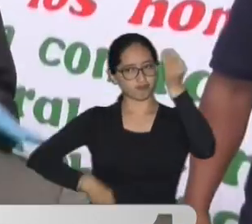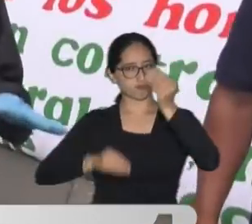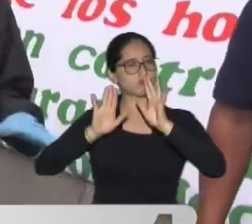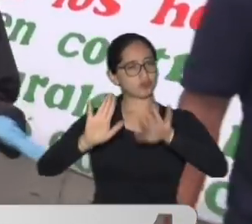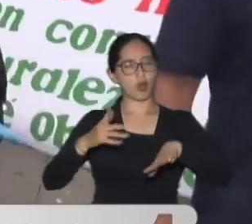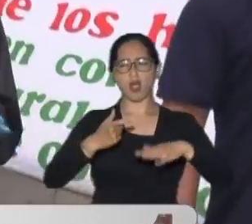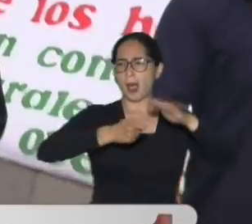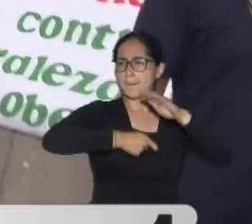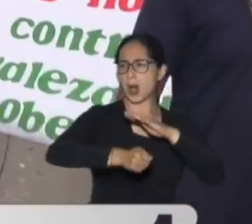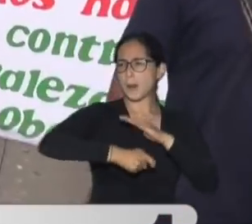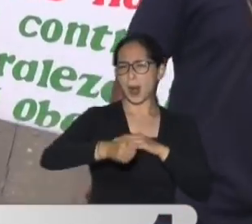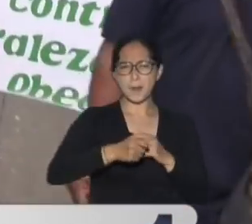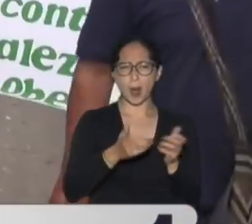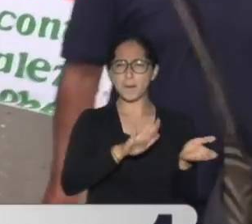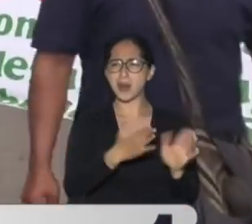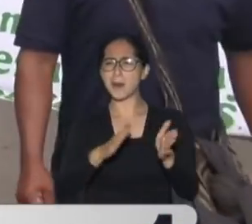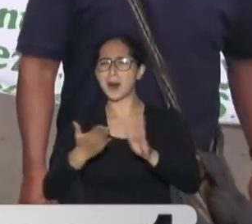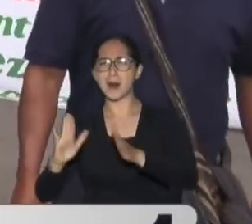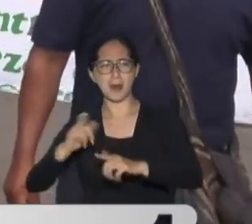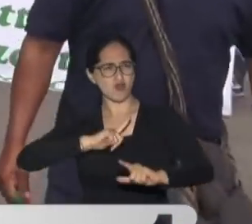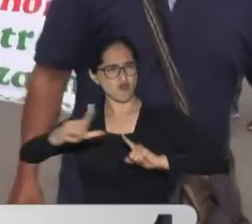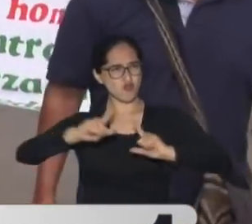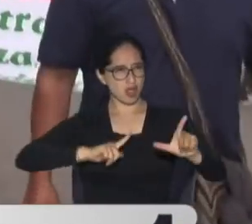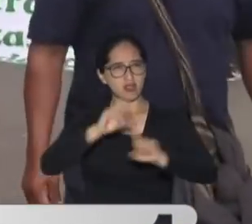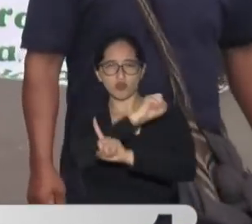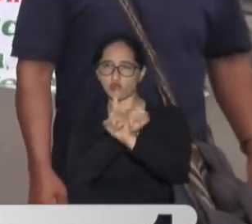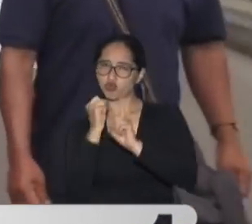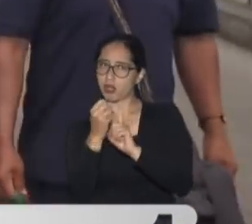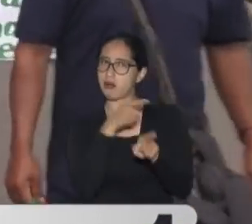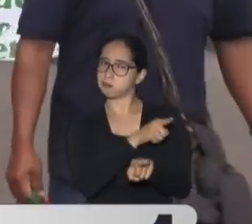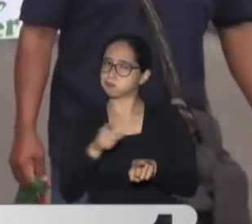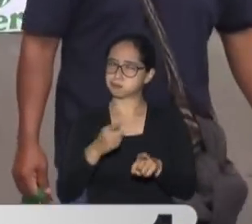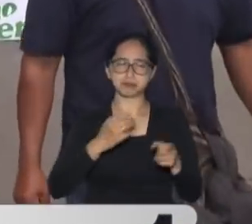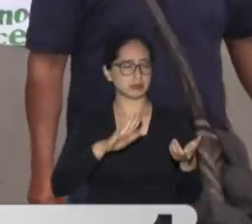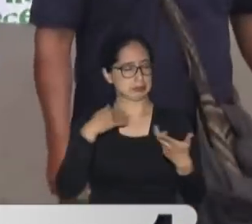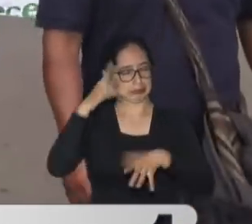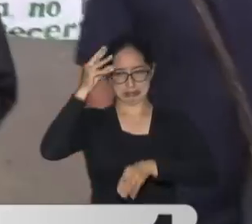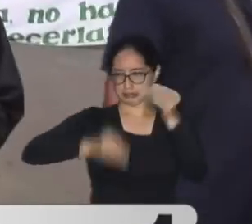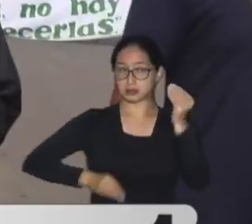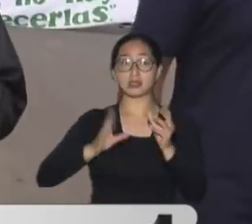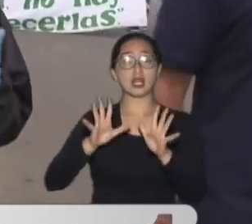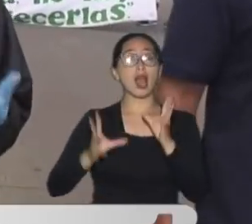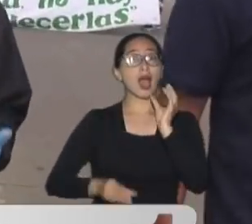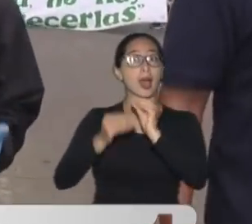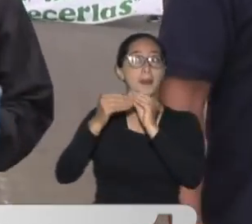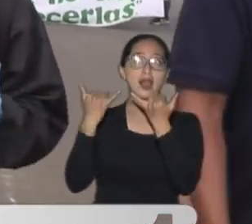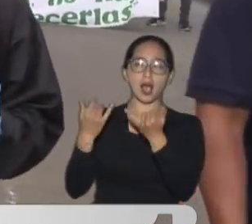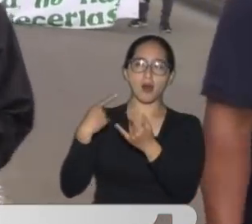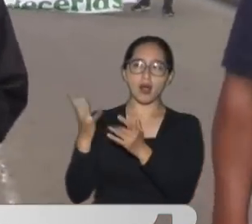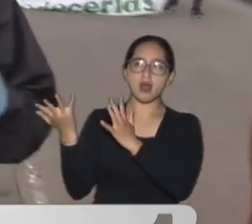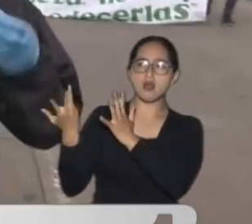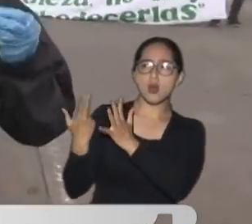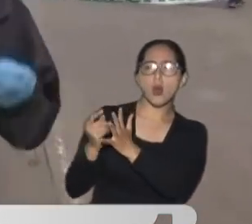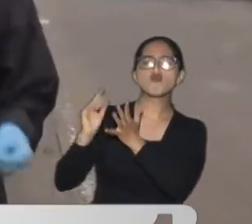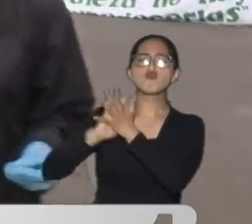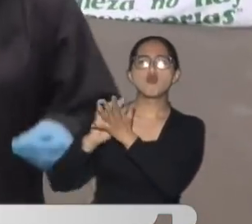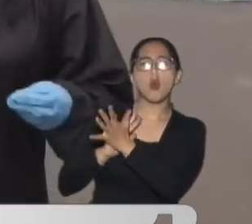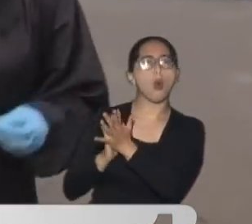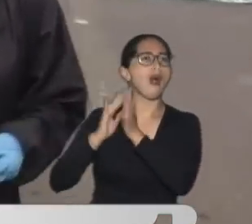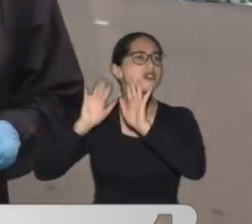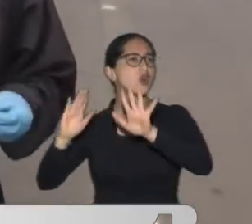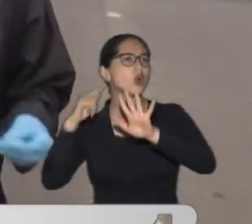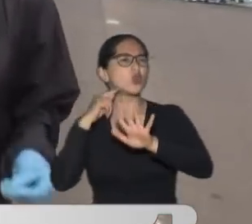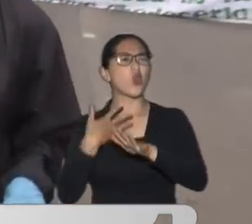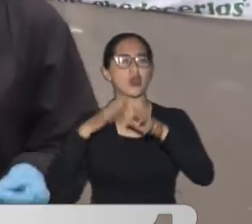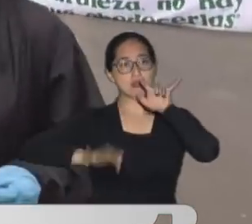sociales. Durante esta marcha que inició sobre las 9 de la mañana, pues también pudimos hablar con el secretario de gobierno, quien hace un llamado para que haya todos los